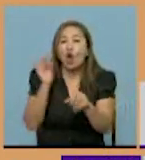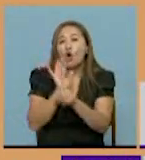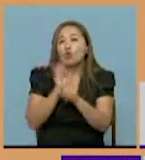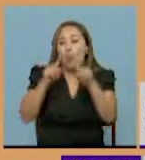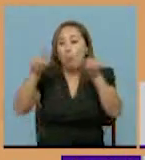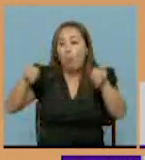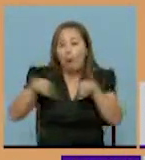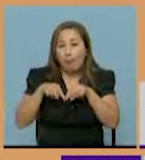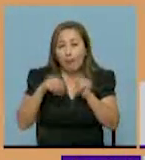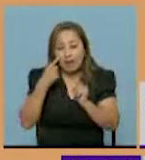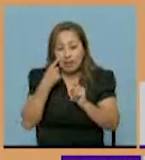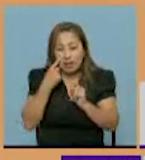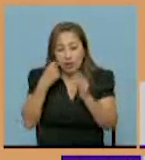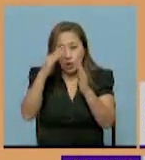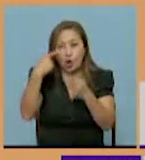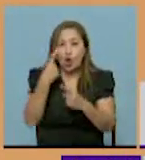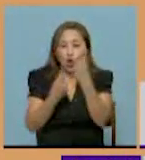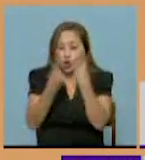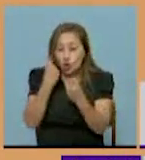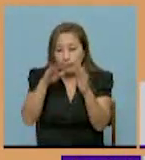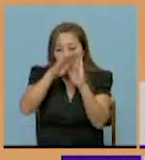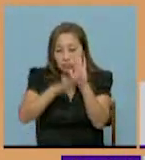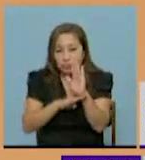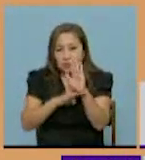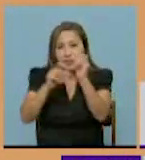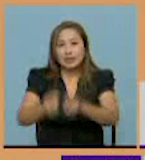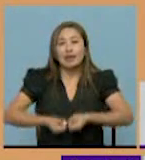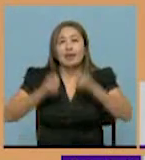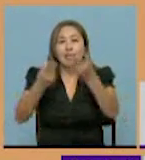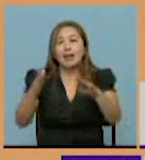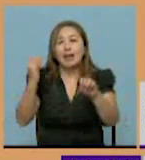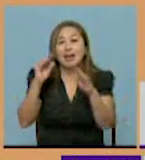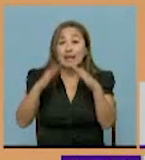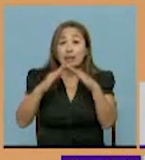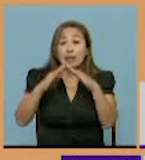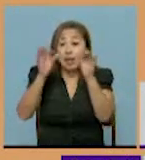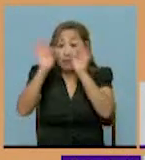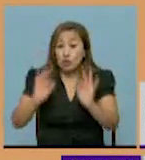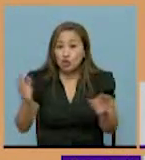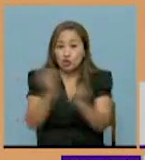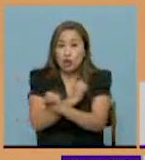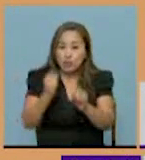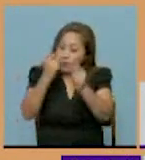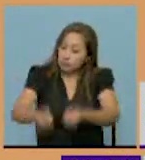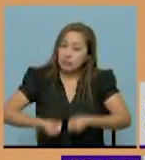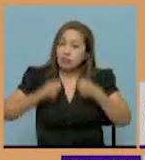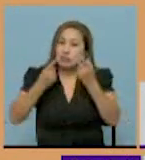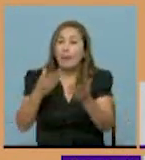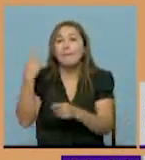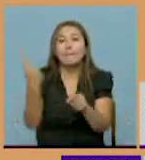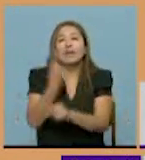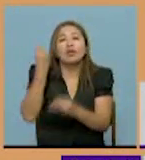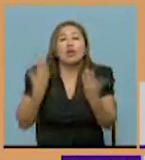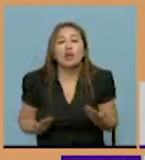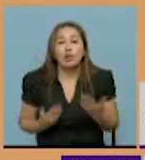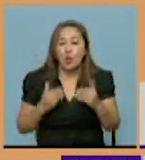certificado una vez verificados los datos luego del sorteo, y cuando se aprueba el plano, ya se les entrega la escritura, pasan primero por